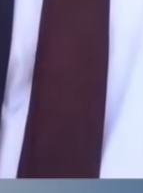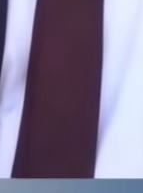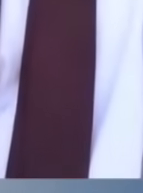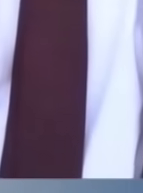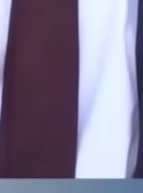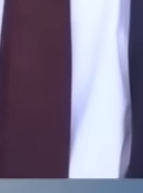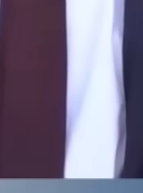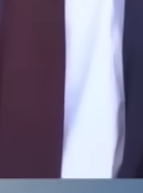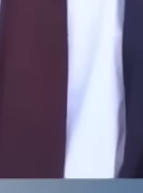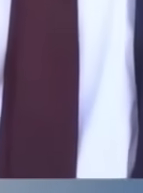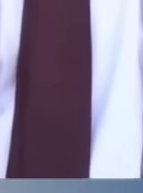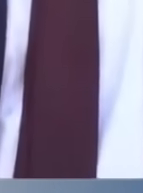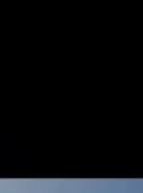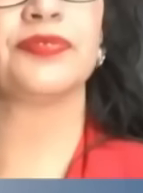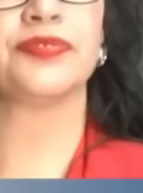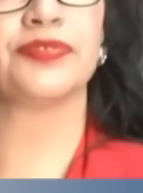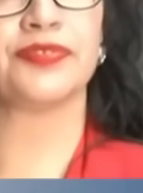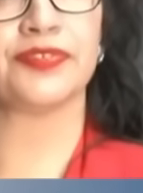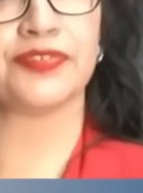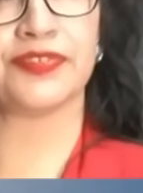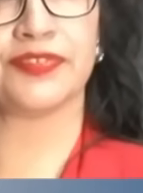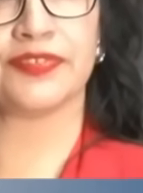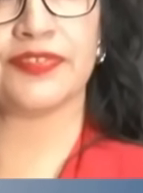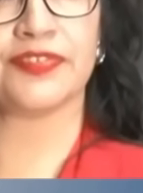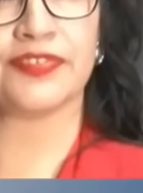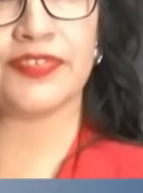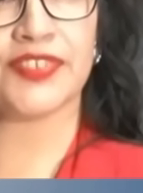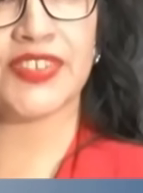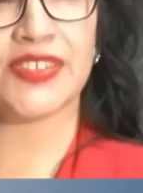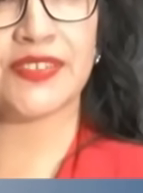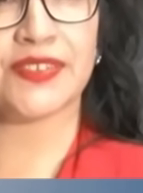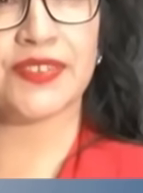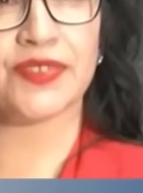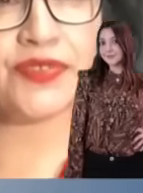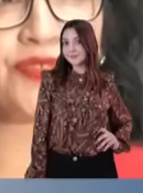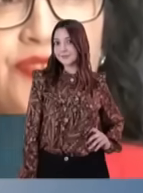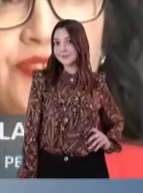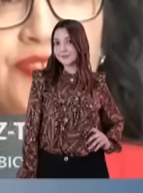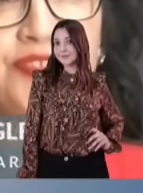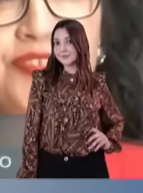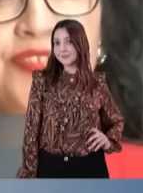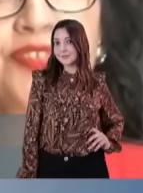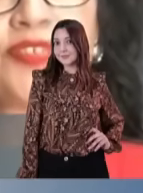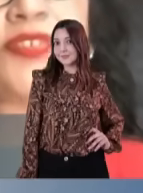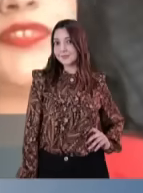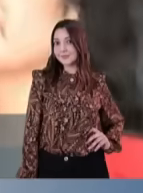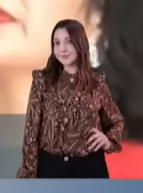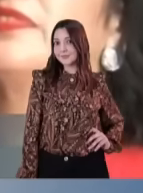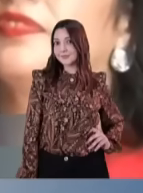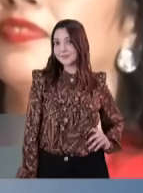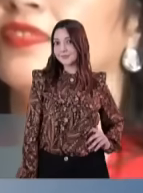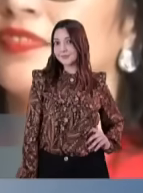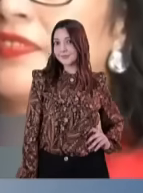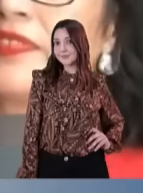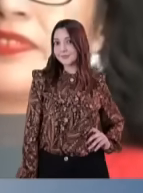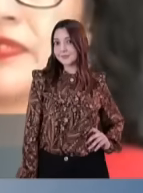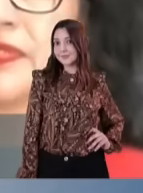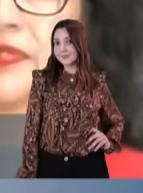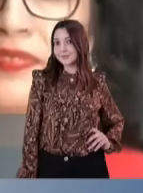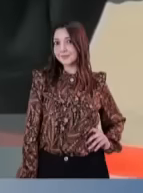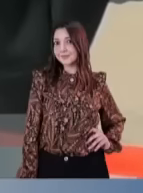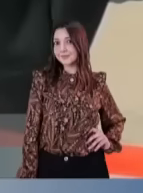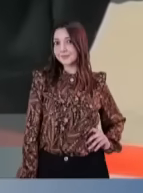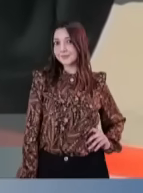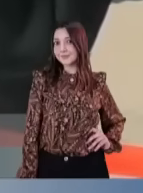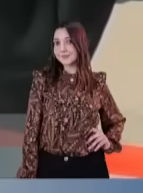subsiguiente. Y claro, serían de estos partidos, estamos hablando de Revolución Democrática, Convergencia Social, Comunes, partidos